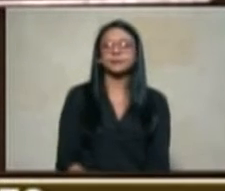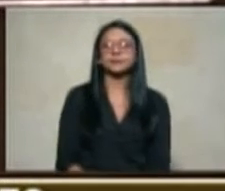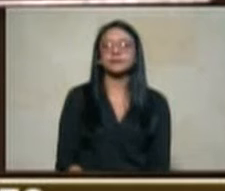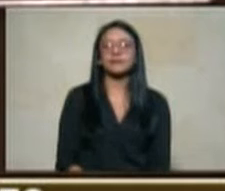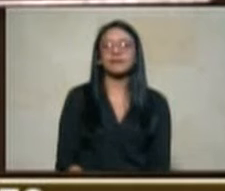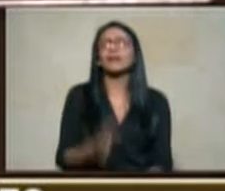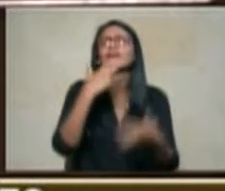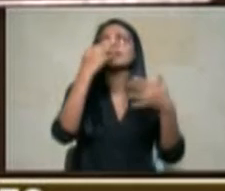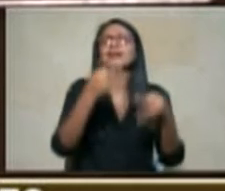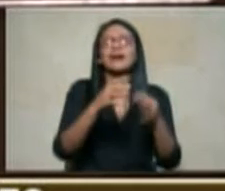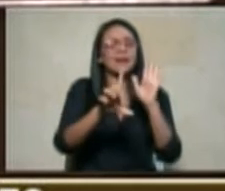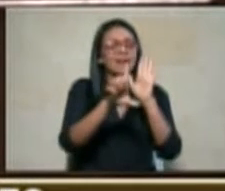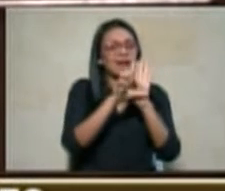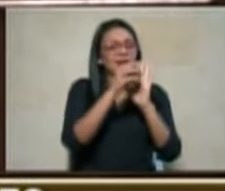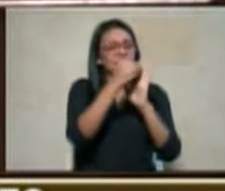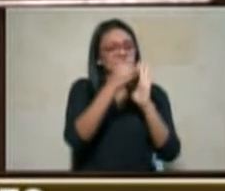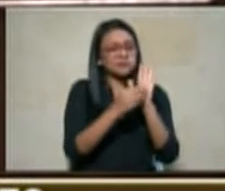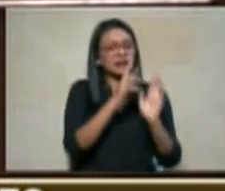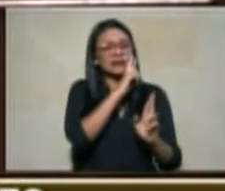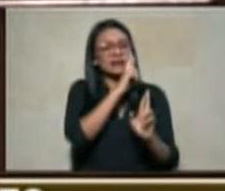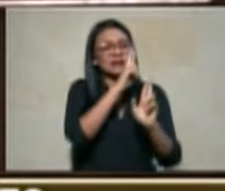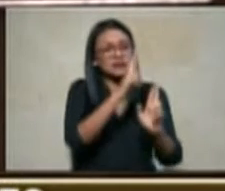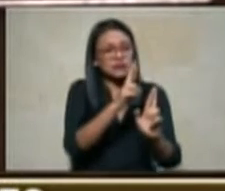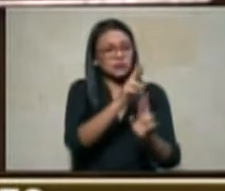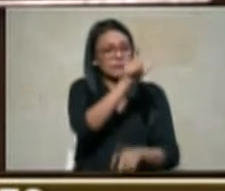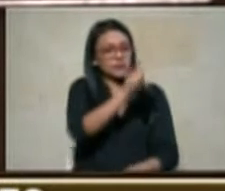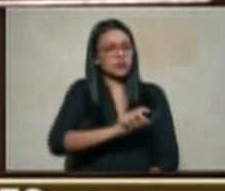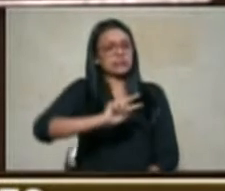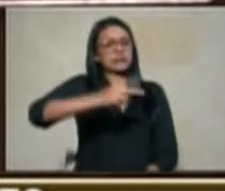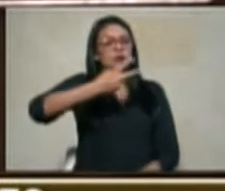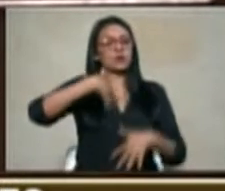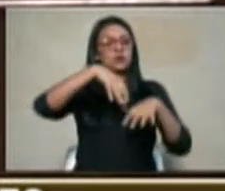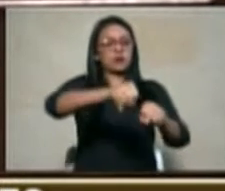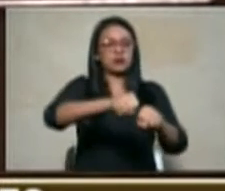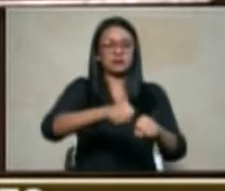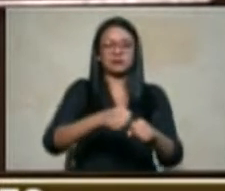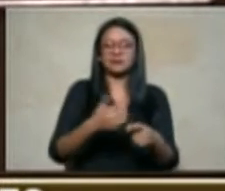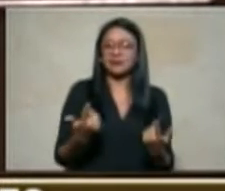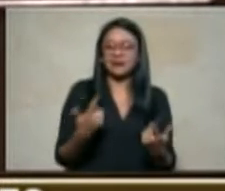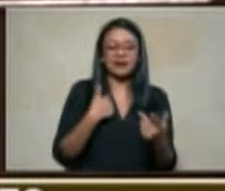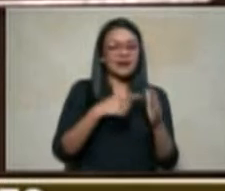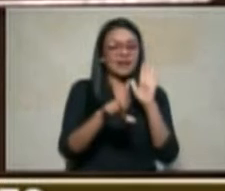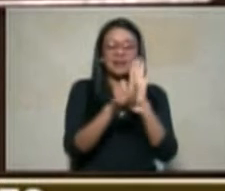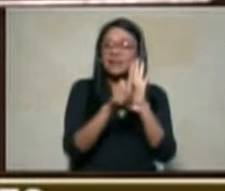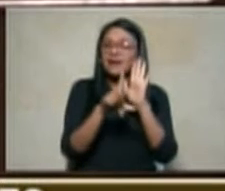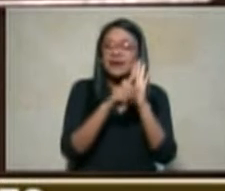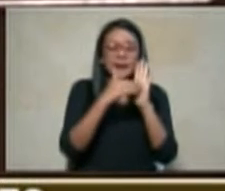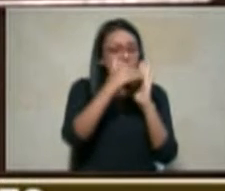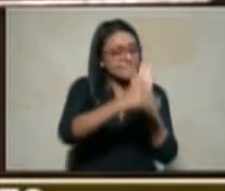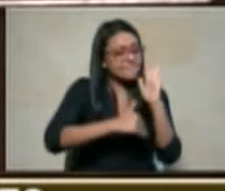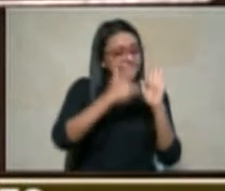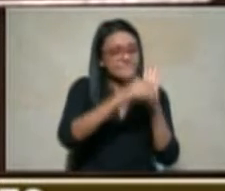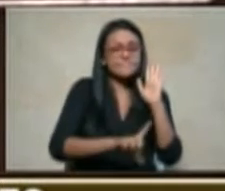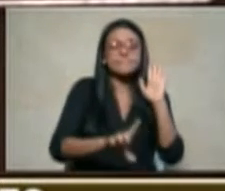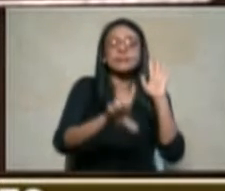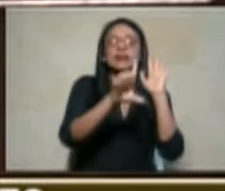No es cierto que la ley contemple y reconozca a los segundos ocupantes. Aquí es importante aclarar que la ley no lo contempla, lo